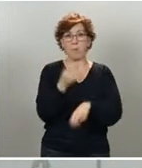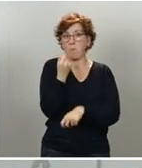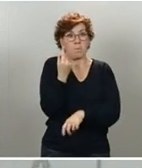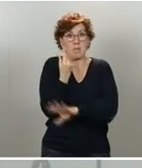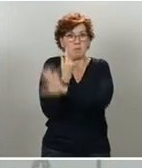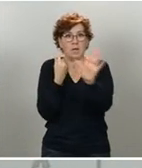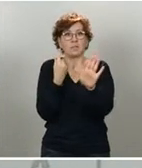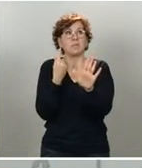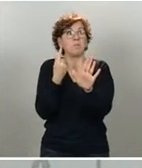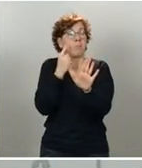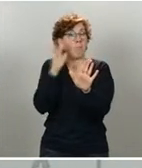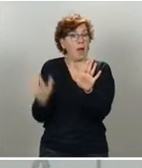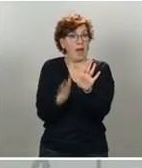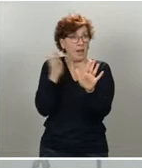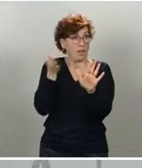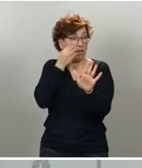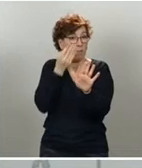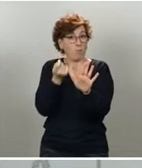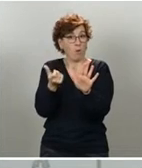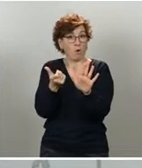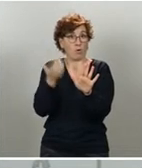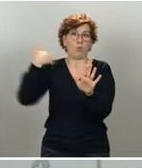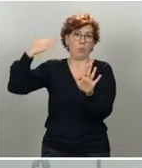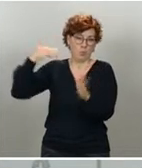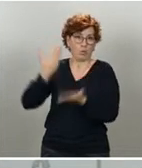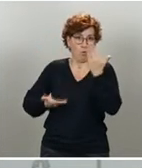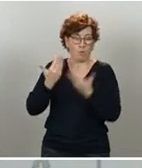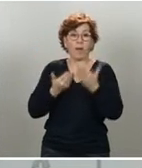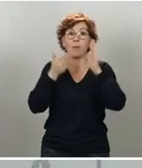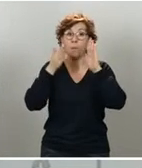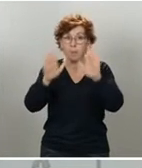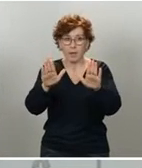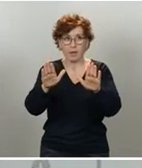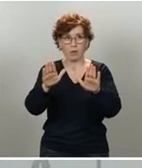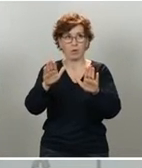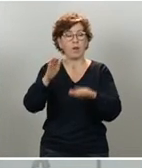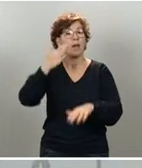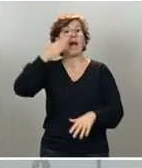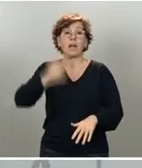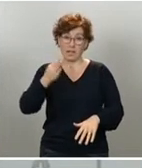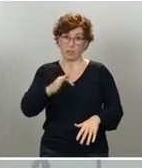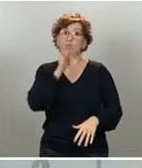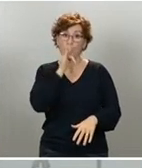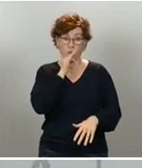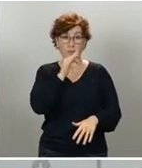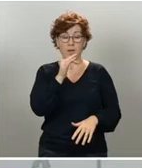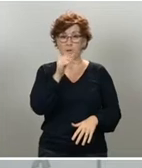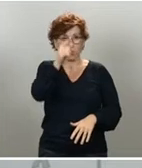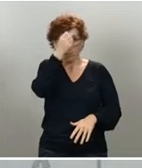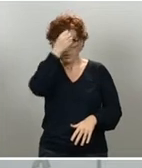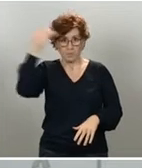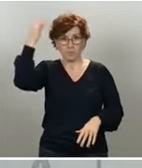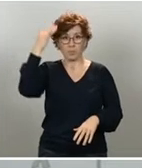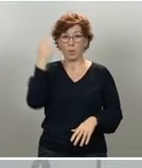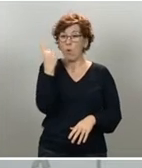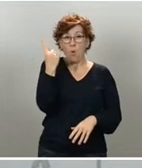soportar hace muy pocos días. Pero para comprender el riesgo que aún corremos, pensemos que un solo contagio desde el extremo oriental de